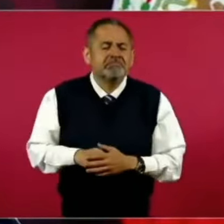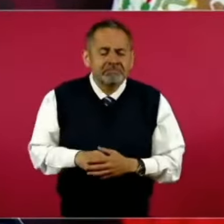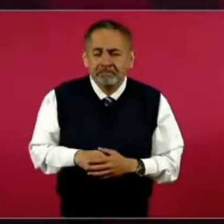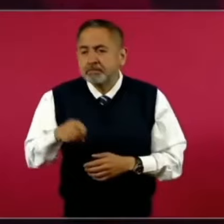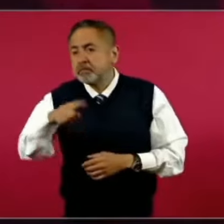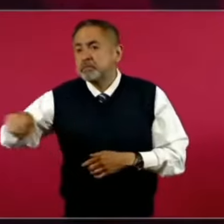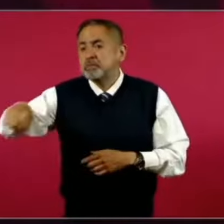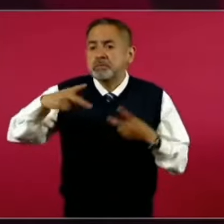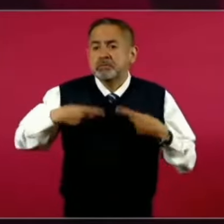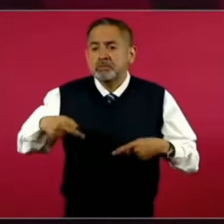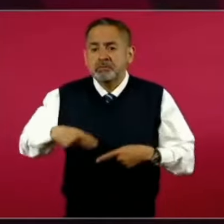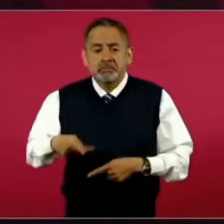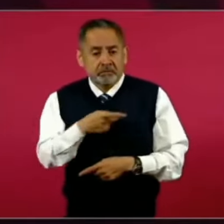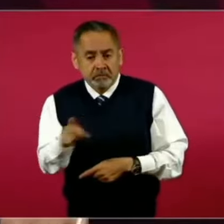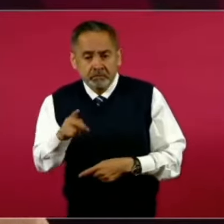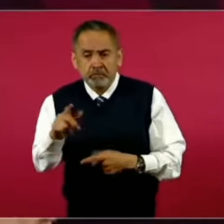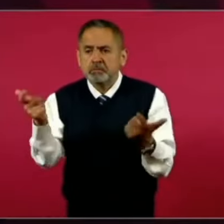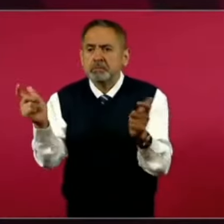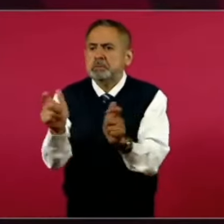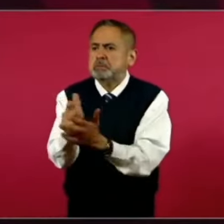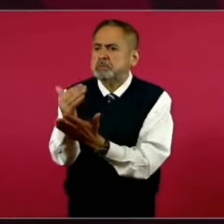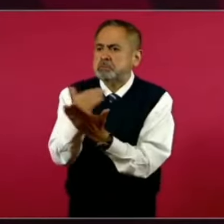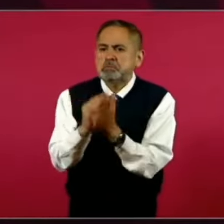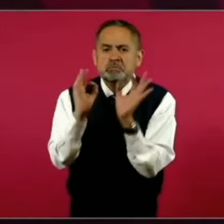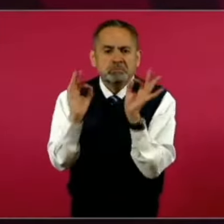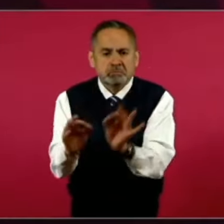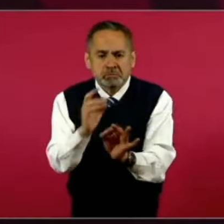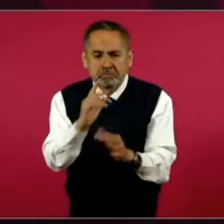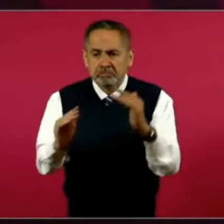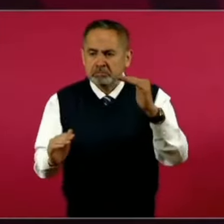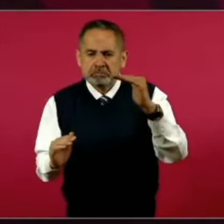pobreza, se redujo la desigualdad